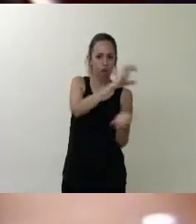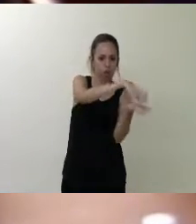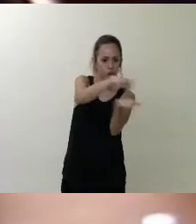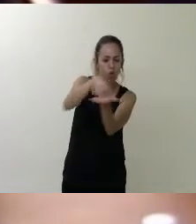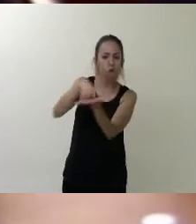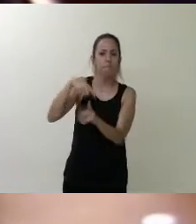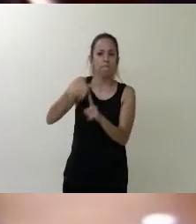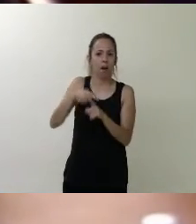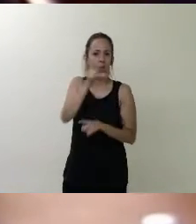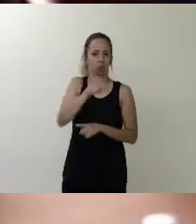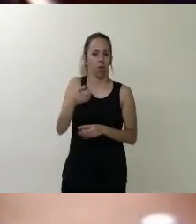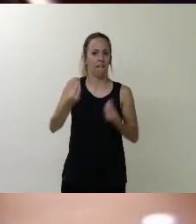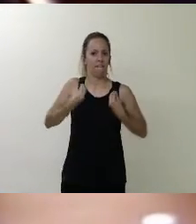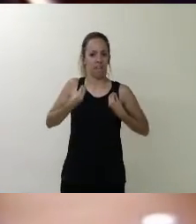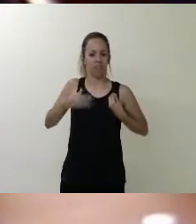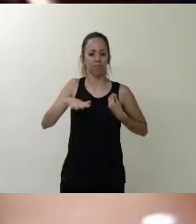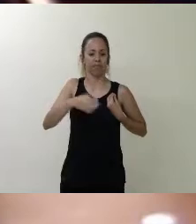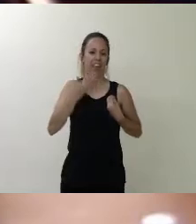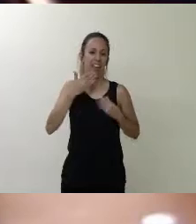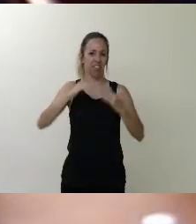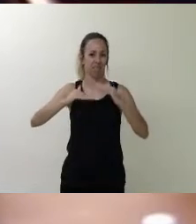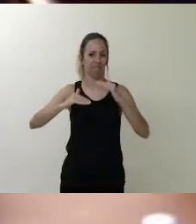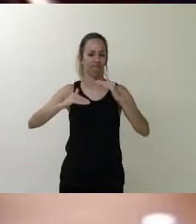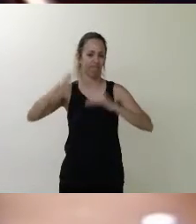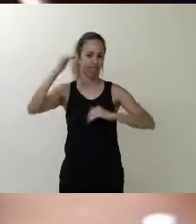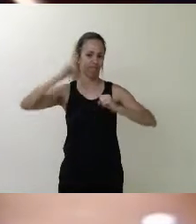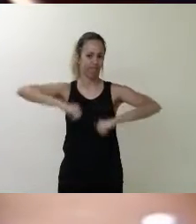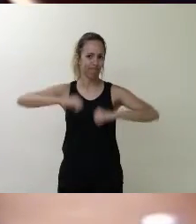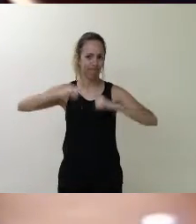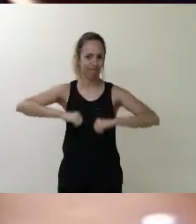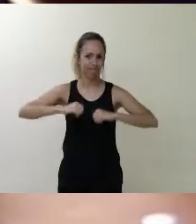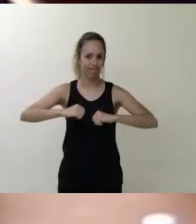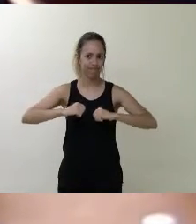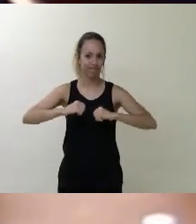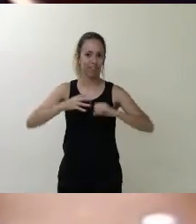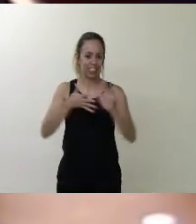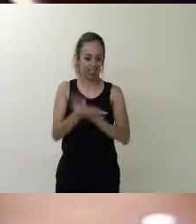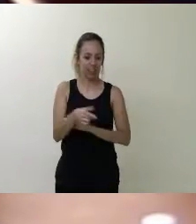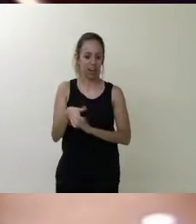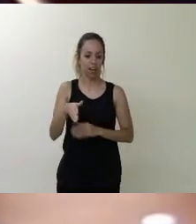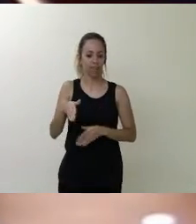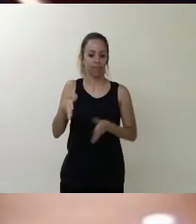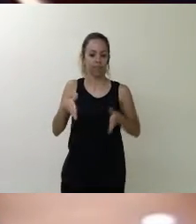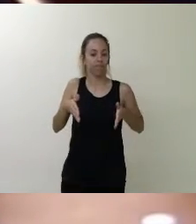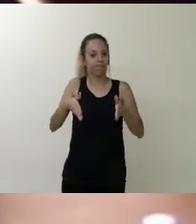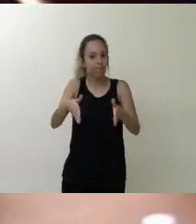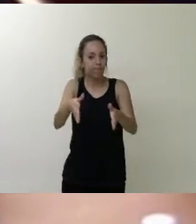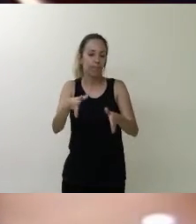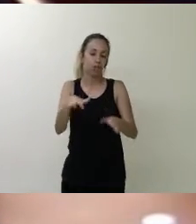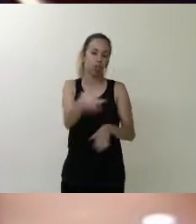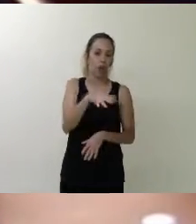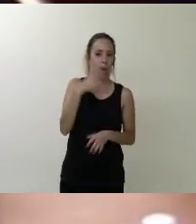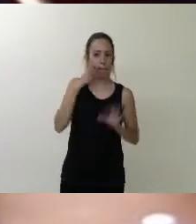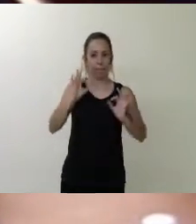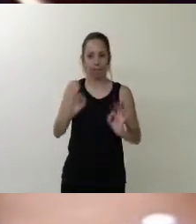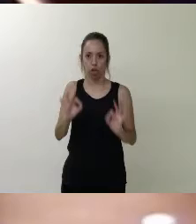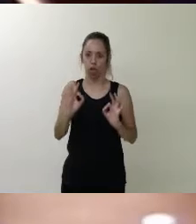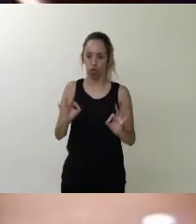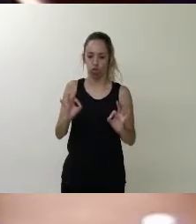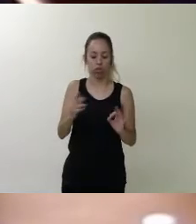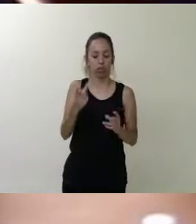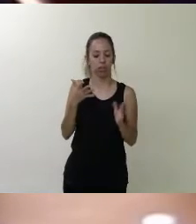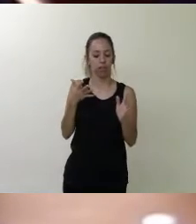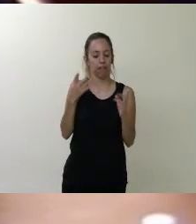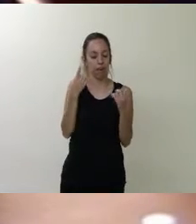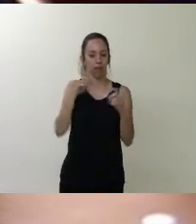de alta edad, de avanzada edad, con lo cual todavía se hace usuario de la vía vulnerable. Llevamos redactando el